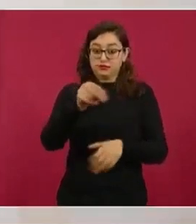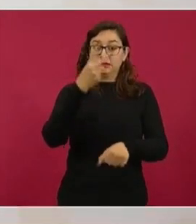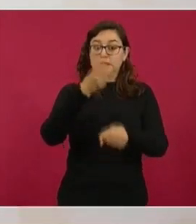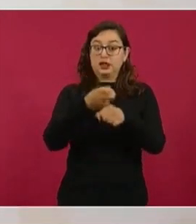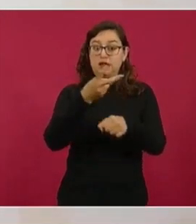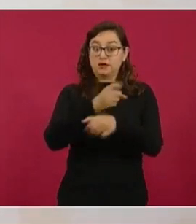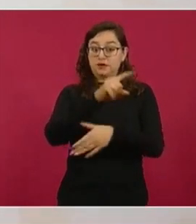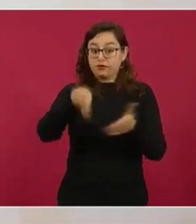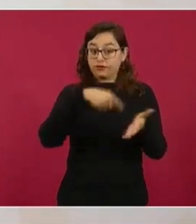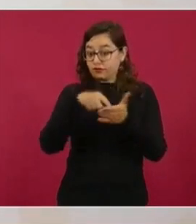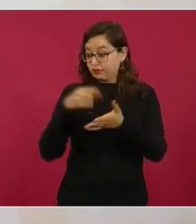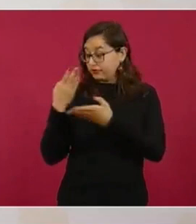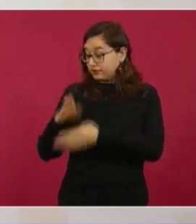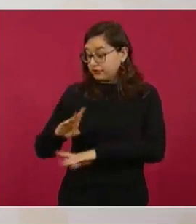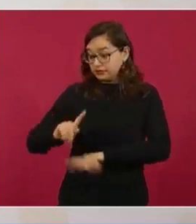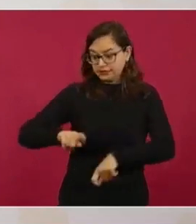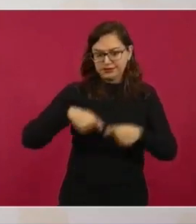Y está en el libro.